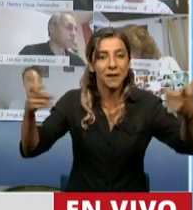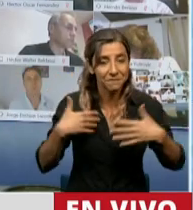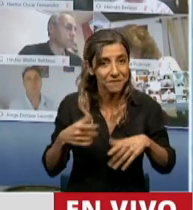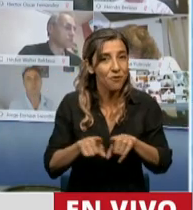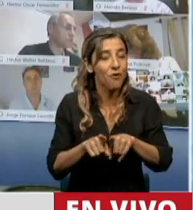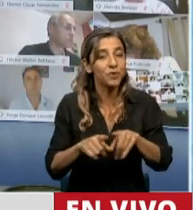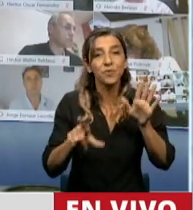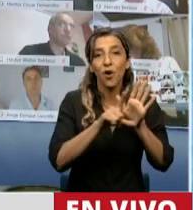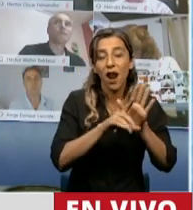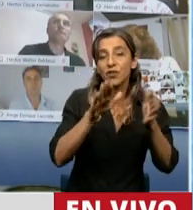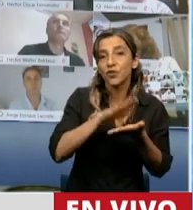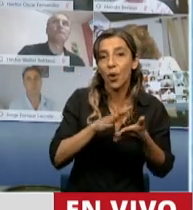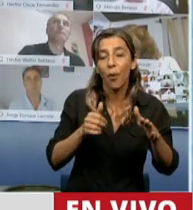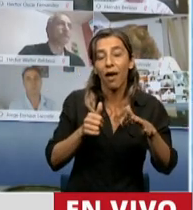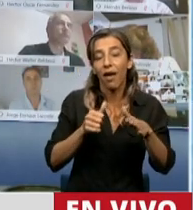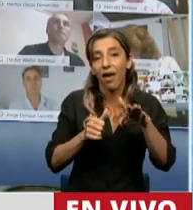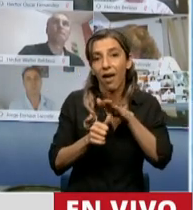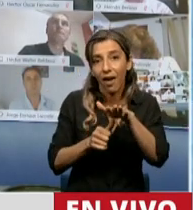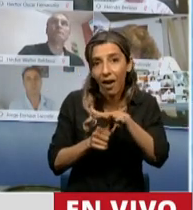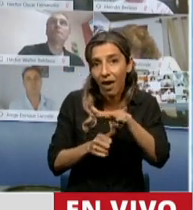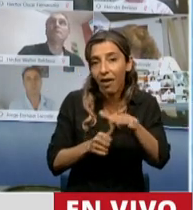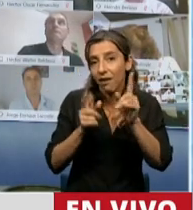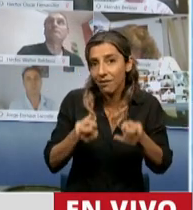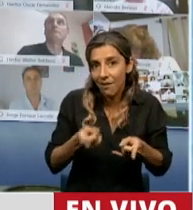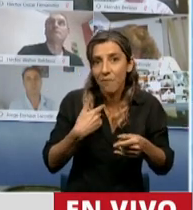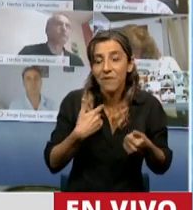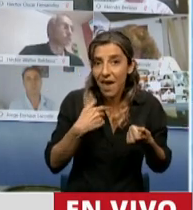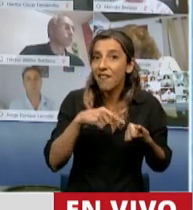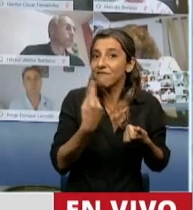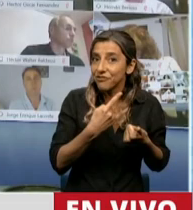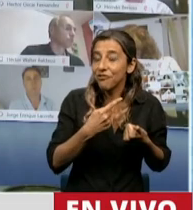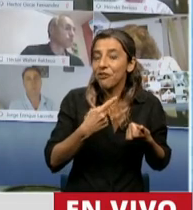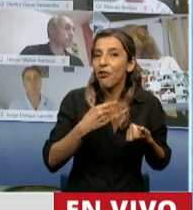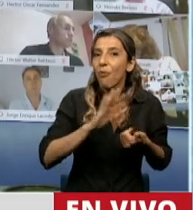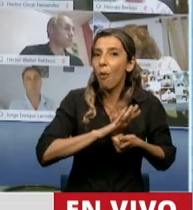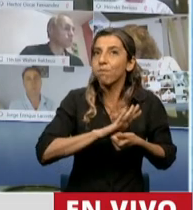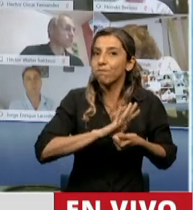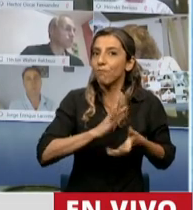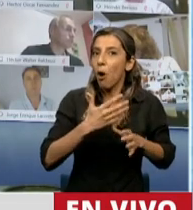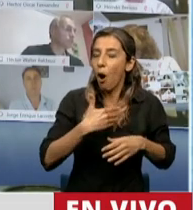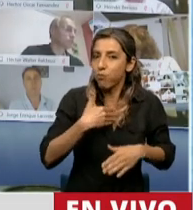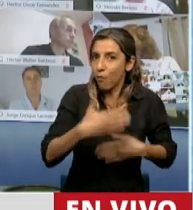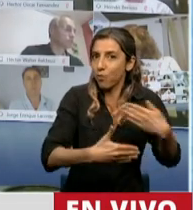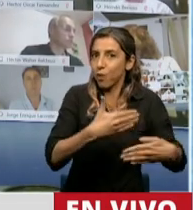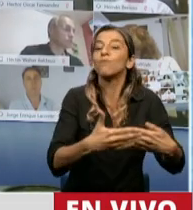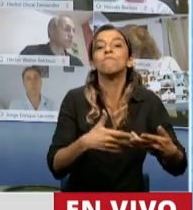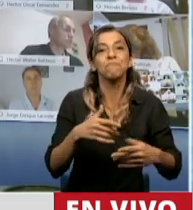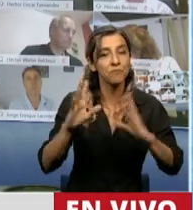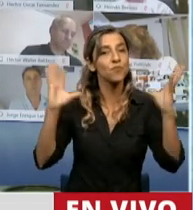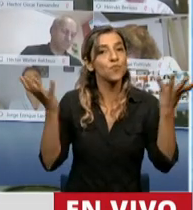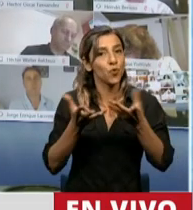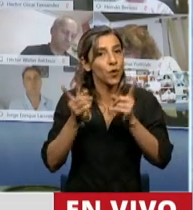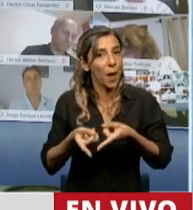diversidades. Siempre hay que estar construyendo, hay que organizarse y van a tener